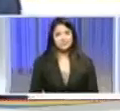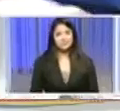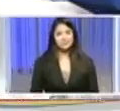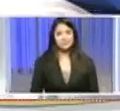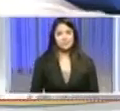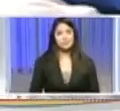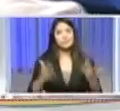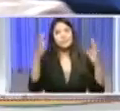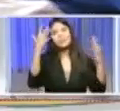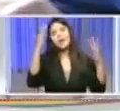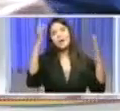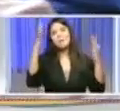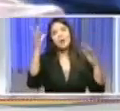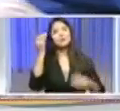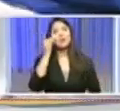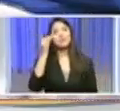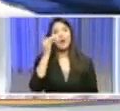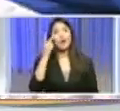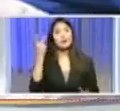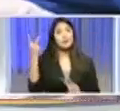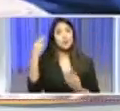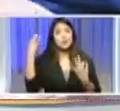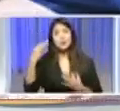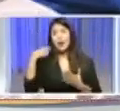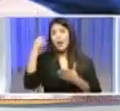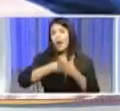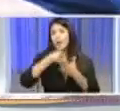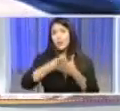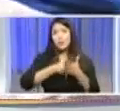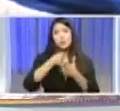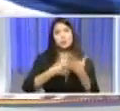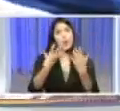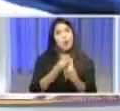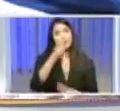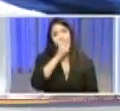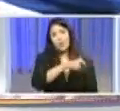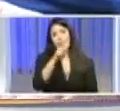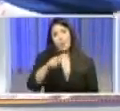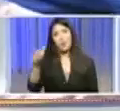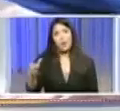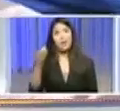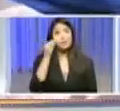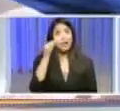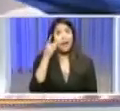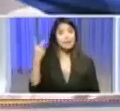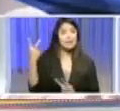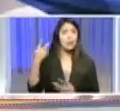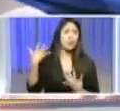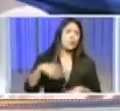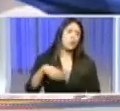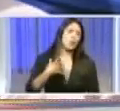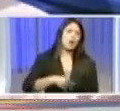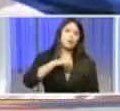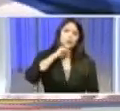Un aplauso a Darío, vale, que está al frente de todas las luchas populares. Darío es una leyenda